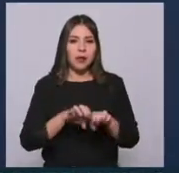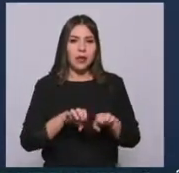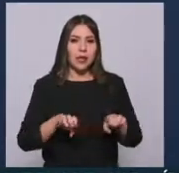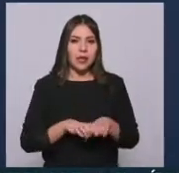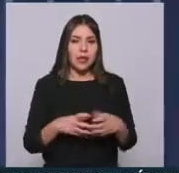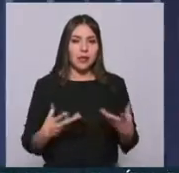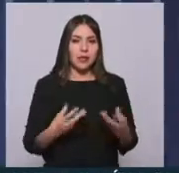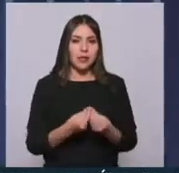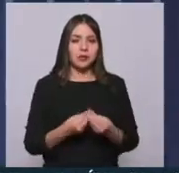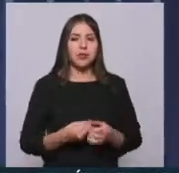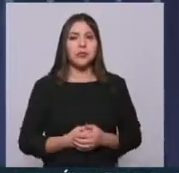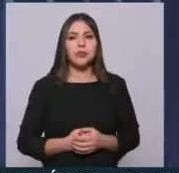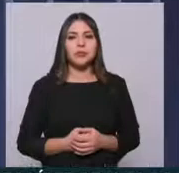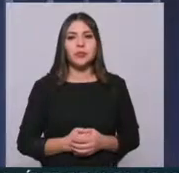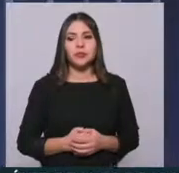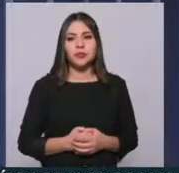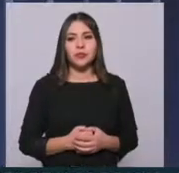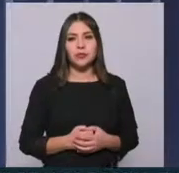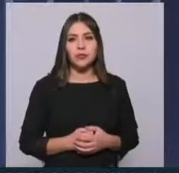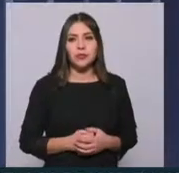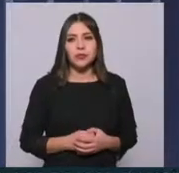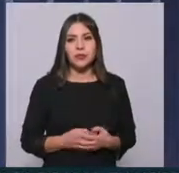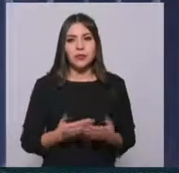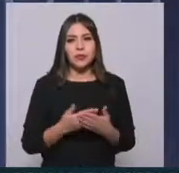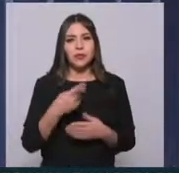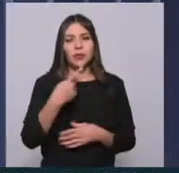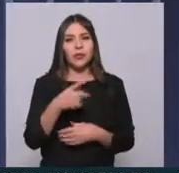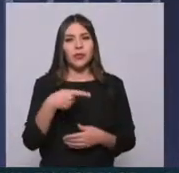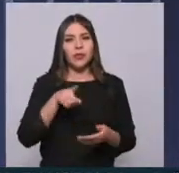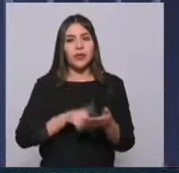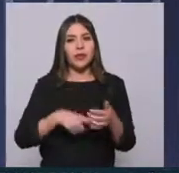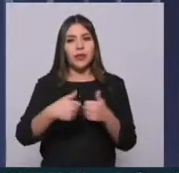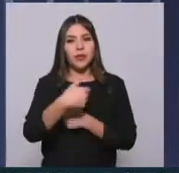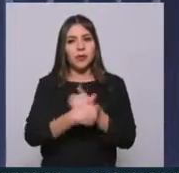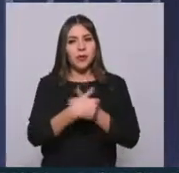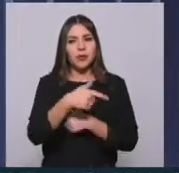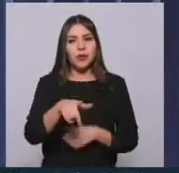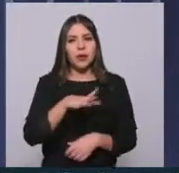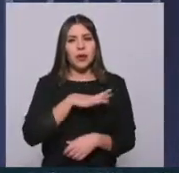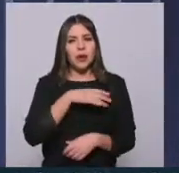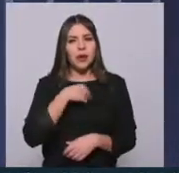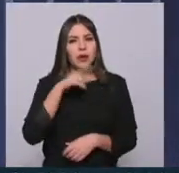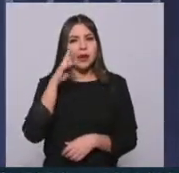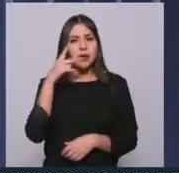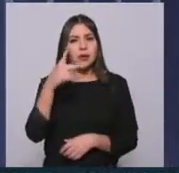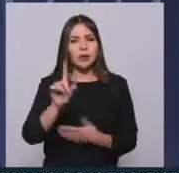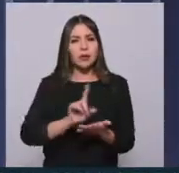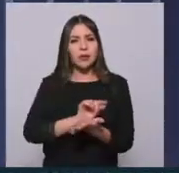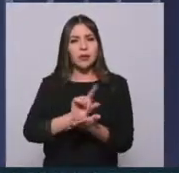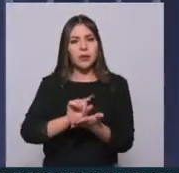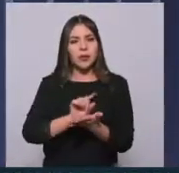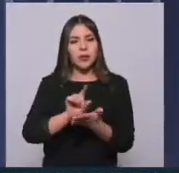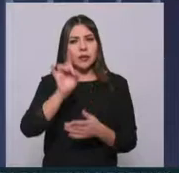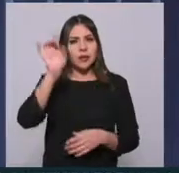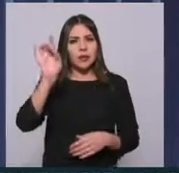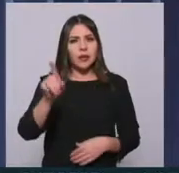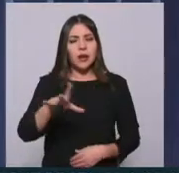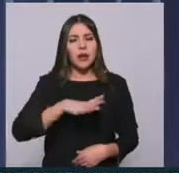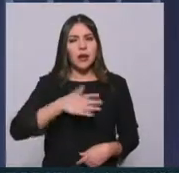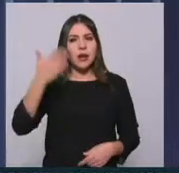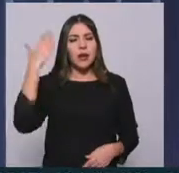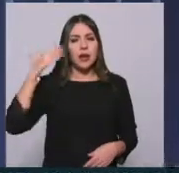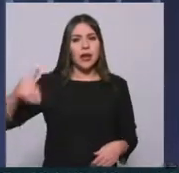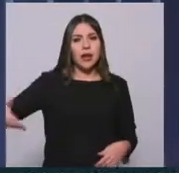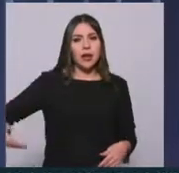coequiperos. Y ahora, dentro de estas competencias que ya has tenido, checaba en tu cuenta de Twitter que tuviste un accidente